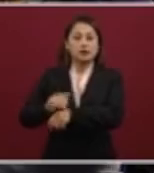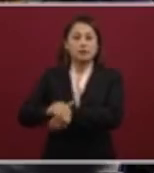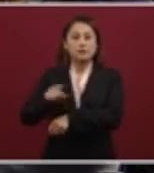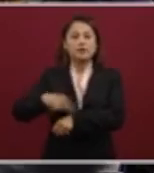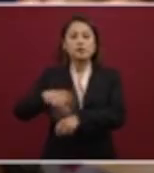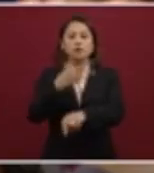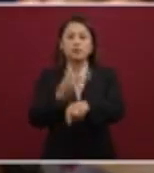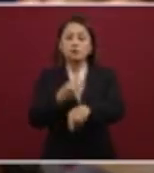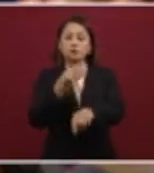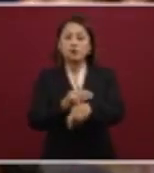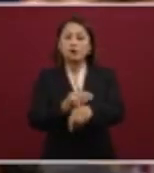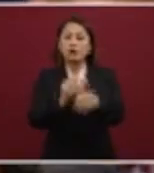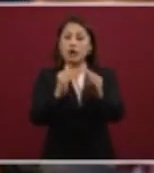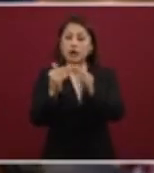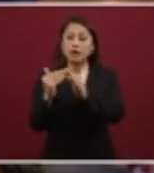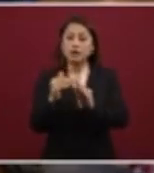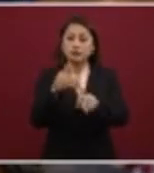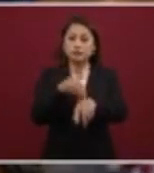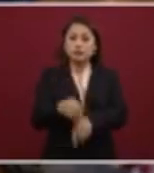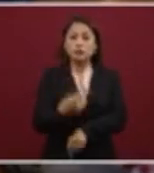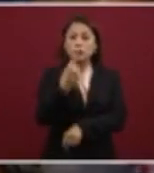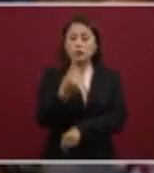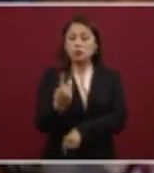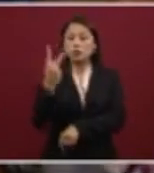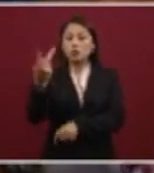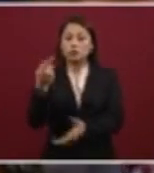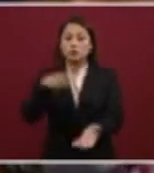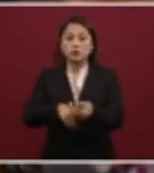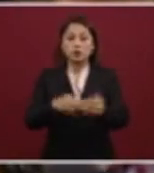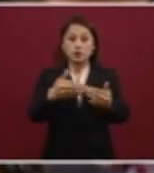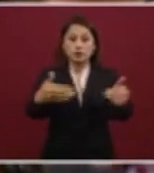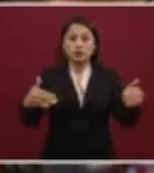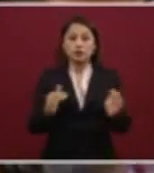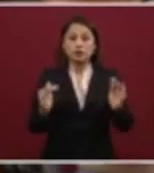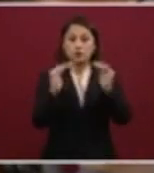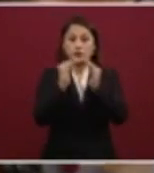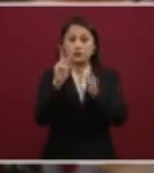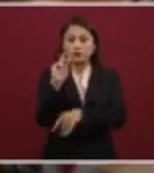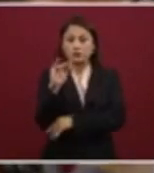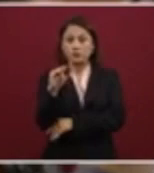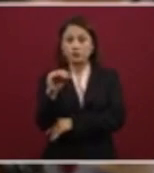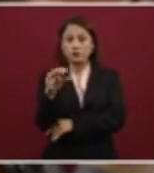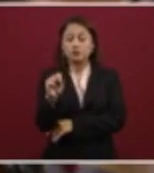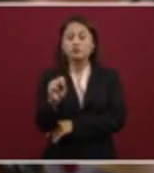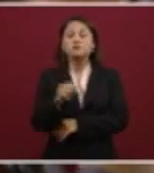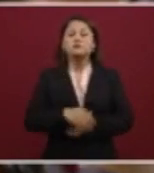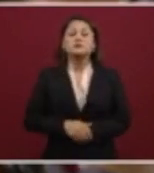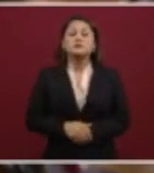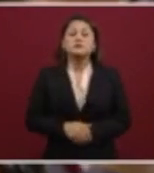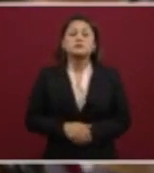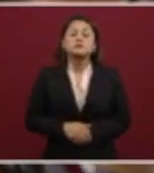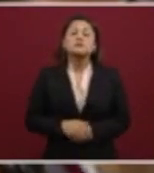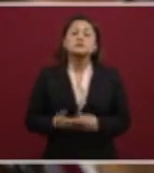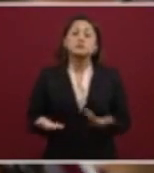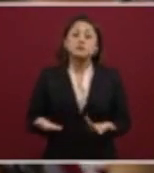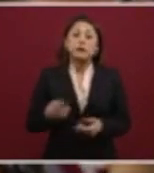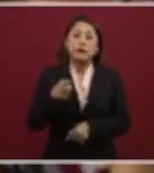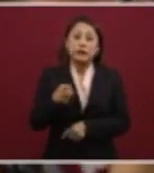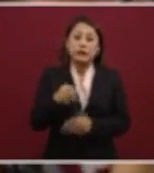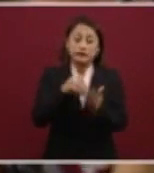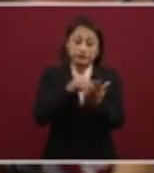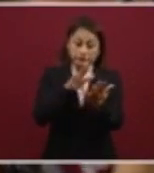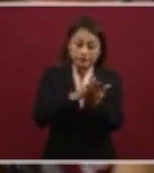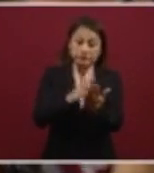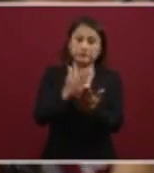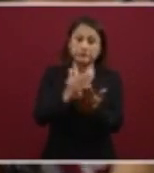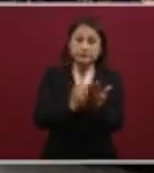1 y 2 de Los Pinos. Hay declaraciones de los auditores sobre la fayuca que trajeron Fox y Marta